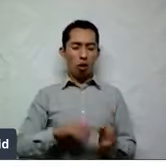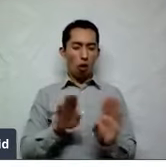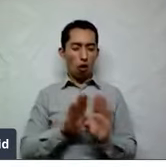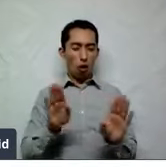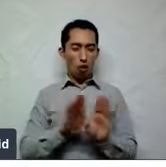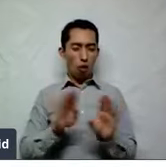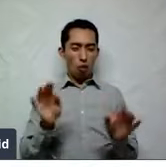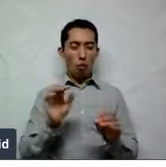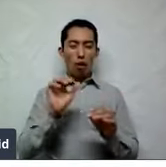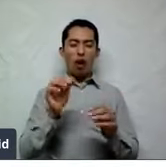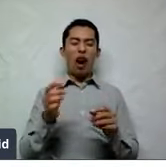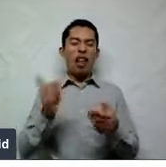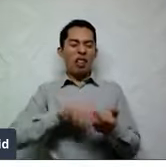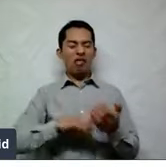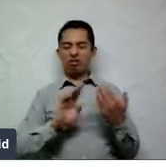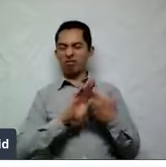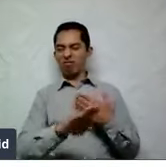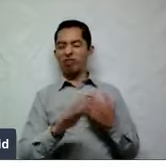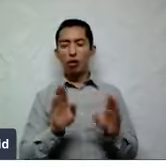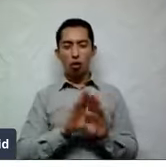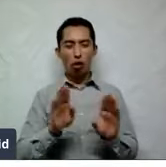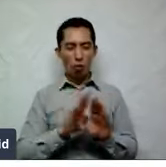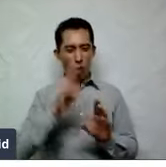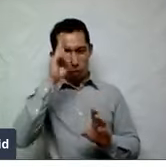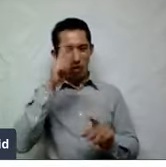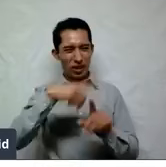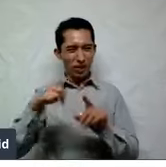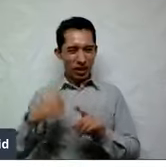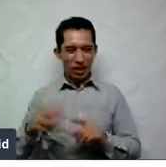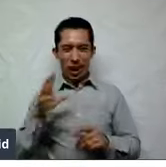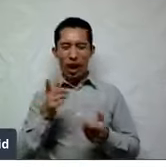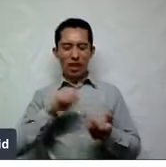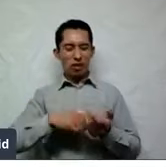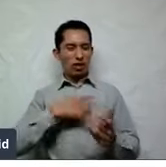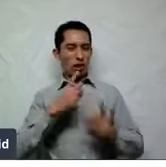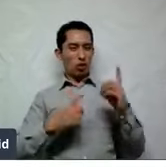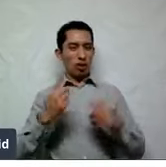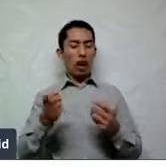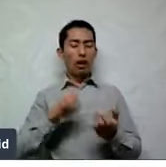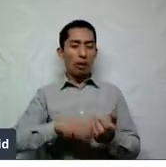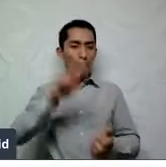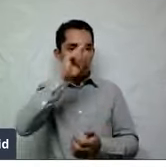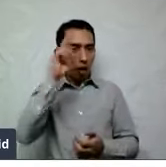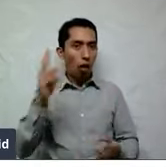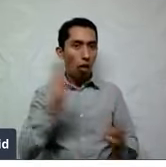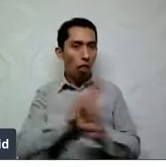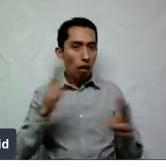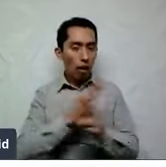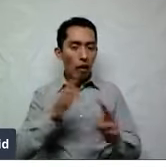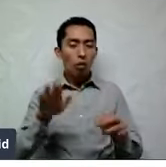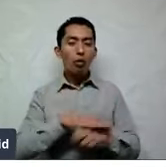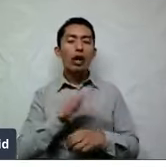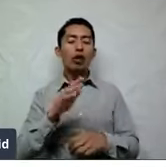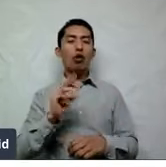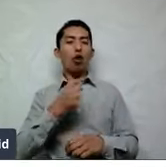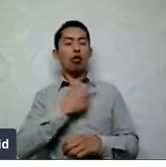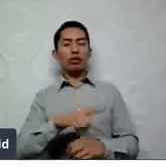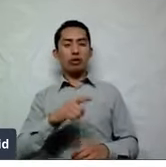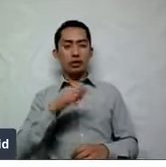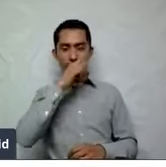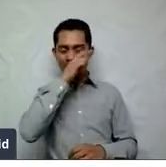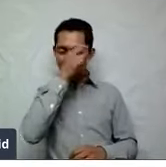ellos, se los digo también, hace que se incrementen los síntomas respiratorios. Entonces, parece